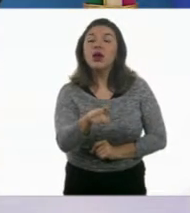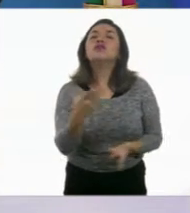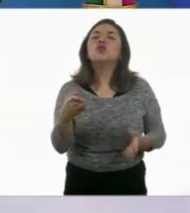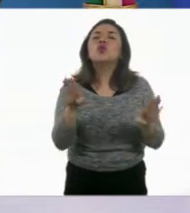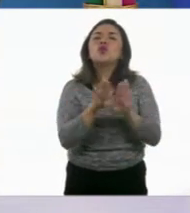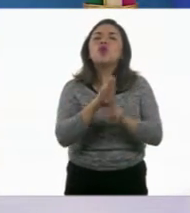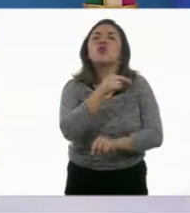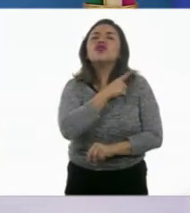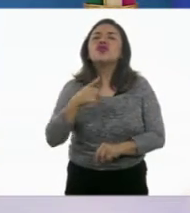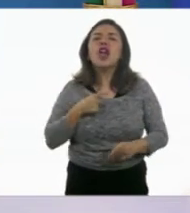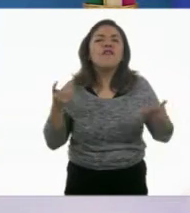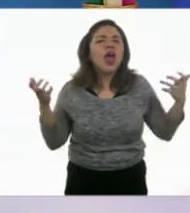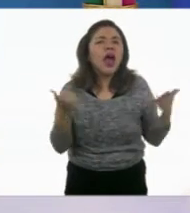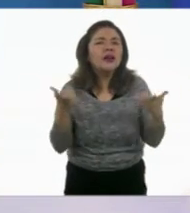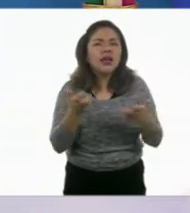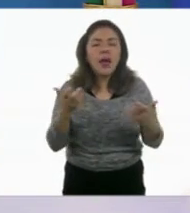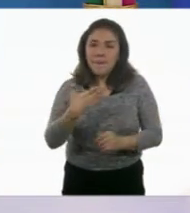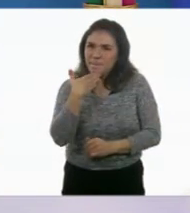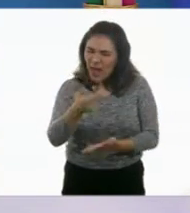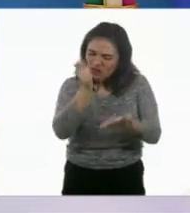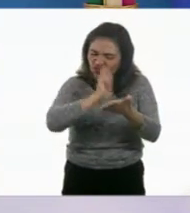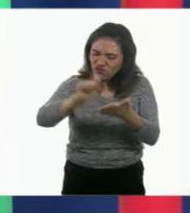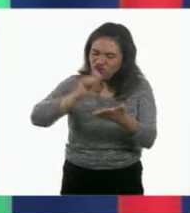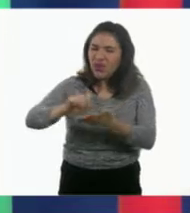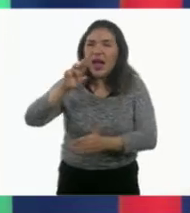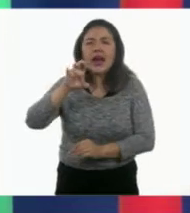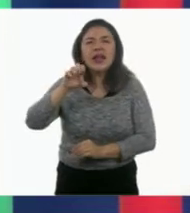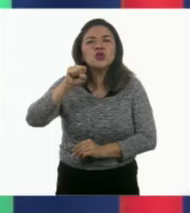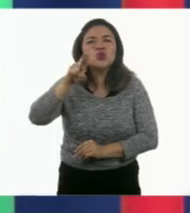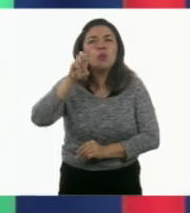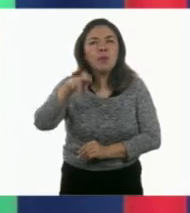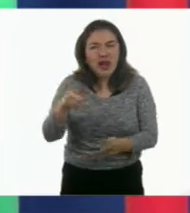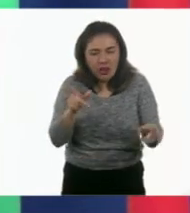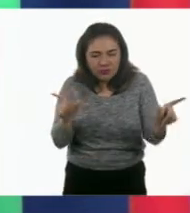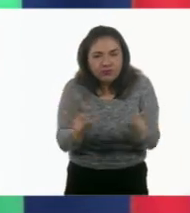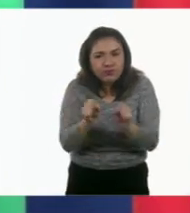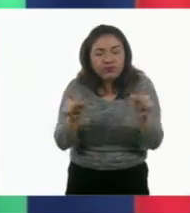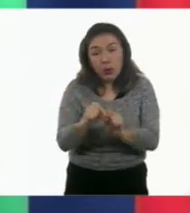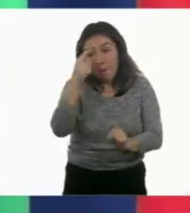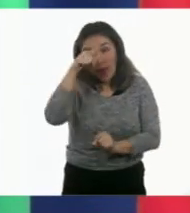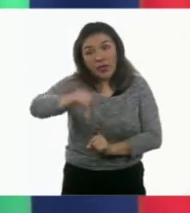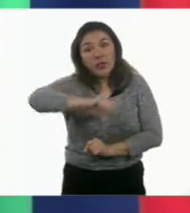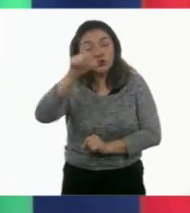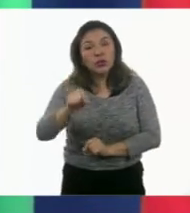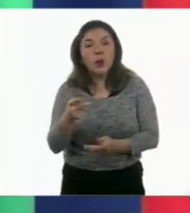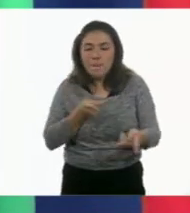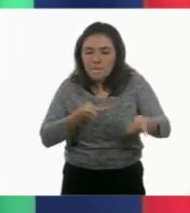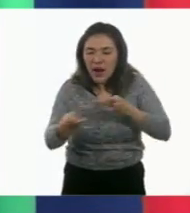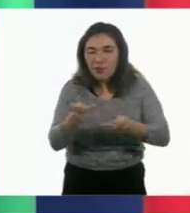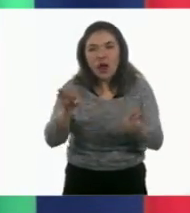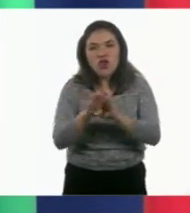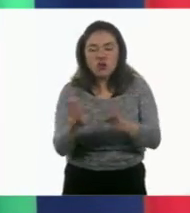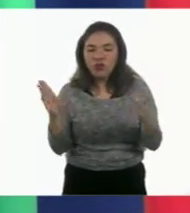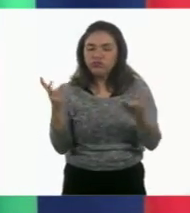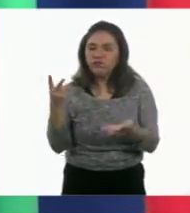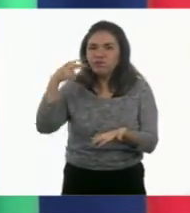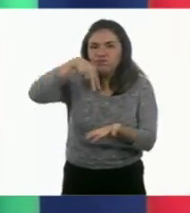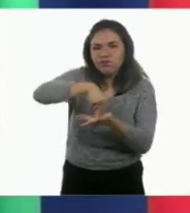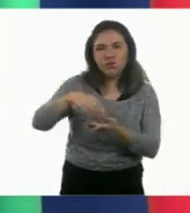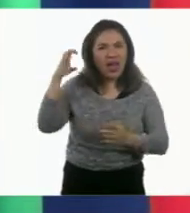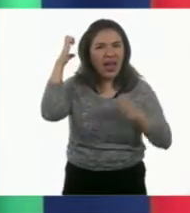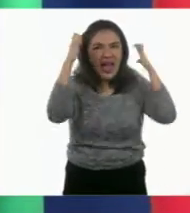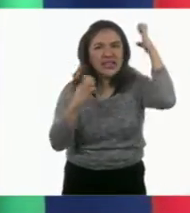cómo se debe realizar un buen resumen para preparar una exposición. Recuerda que todo te